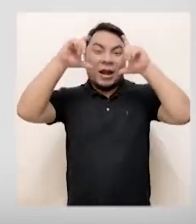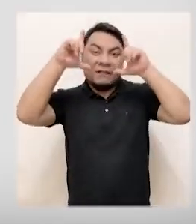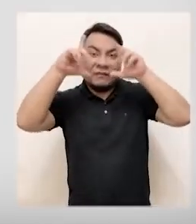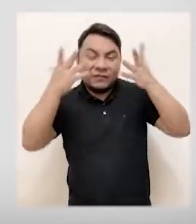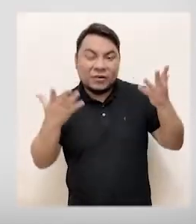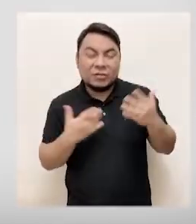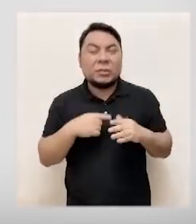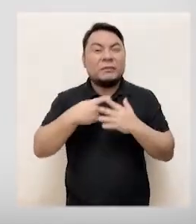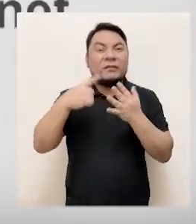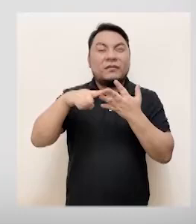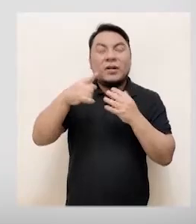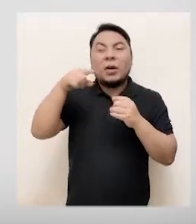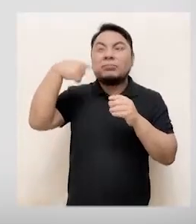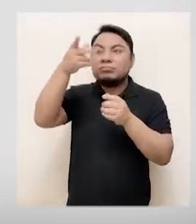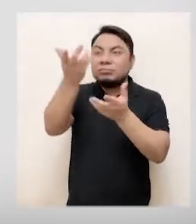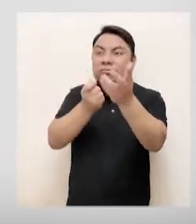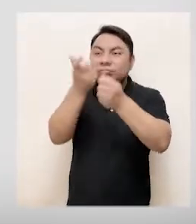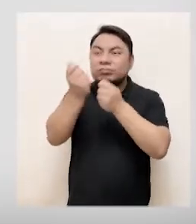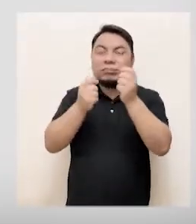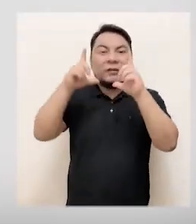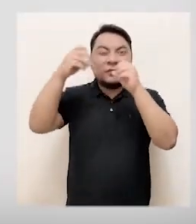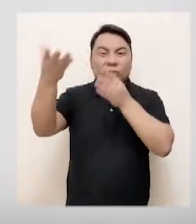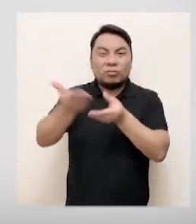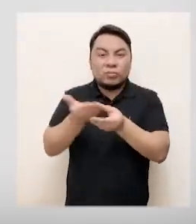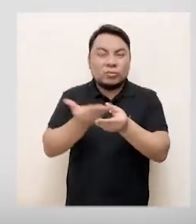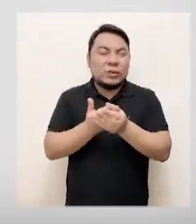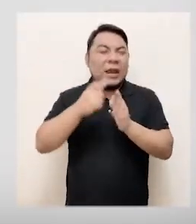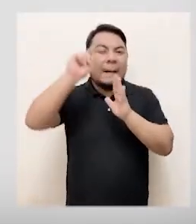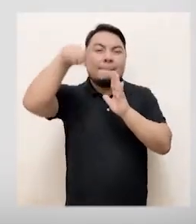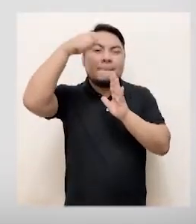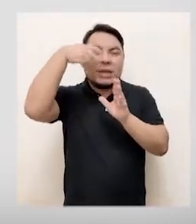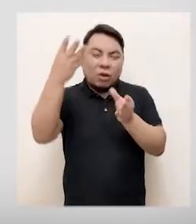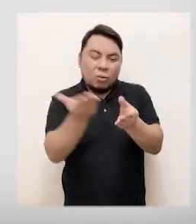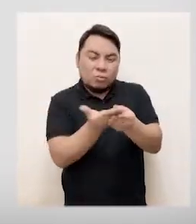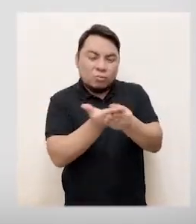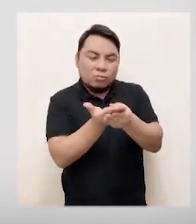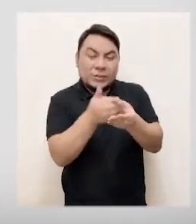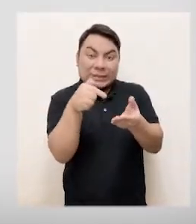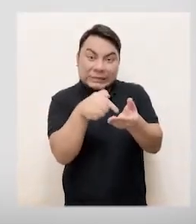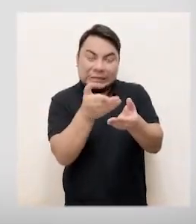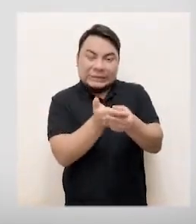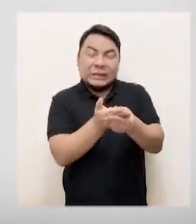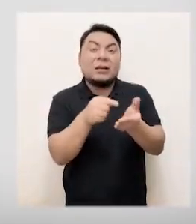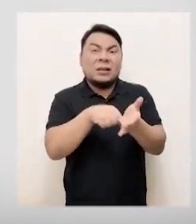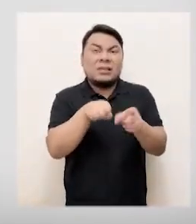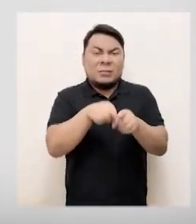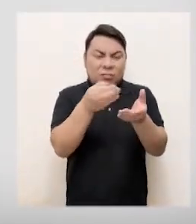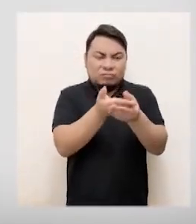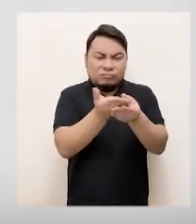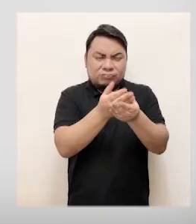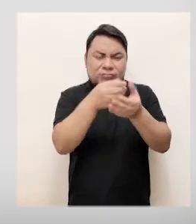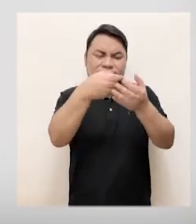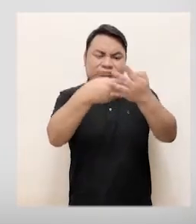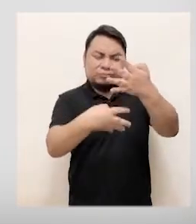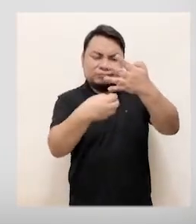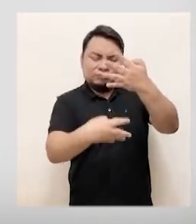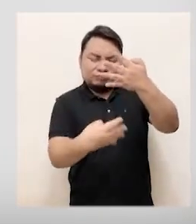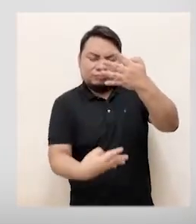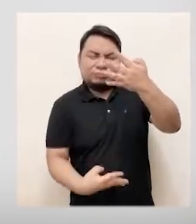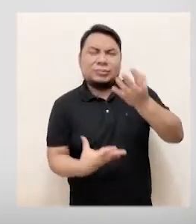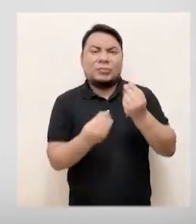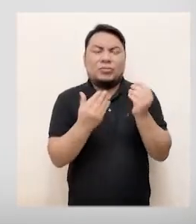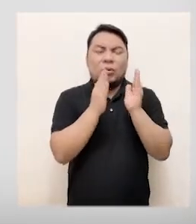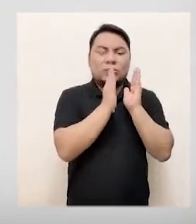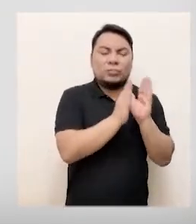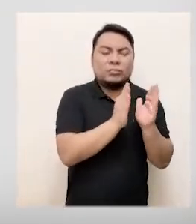documentos, fotos, imágenes descargadas del Internet y videos. Además, en su interior se puede crear más carpetas, lo